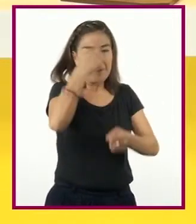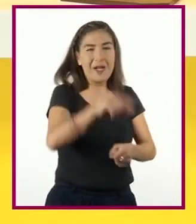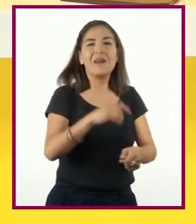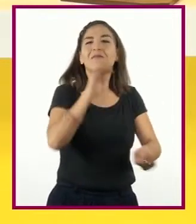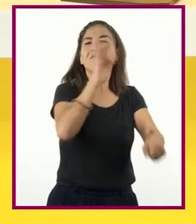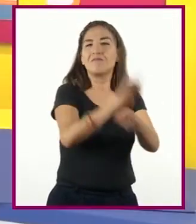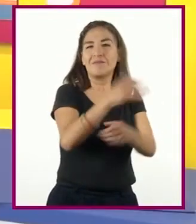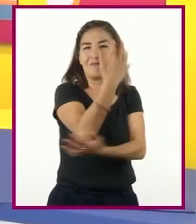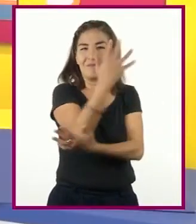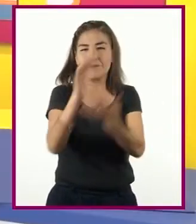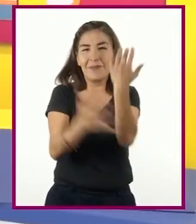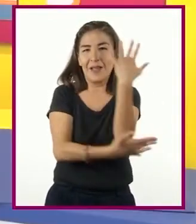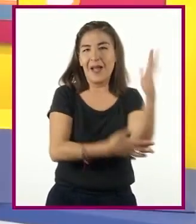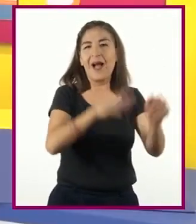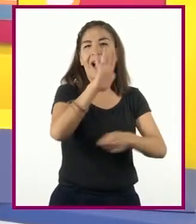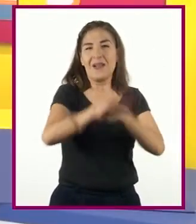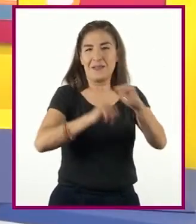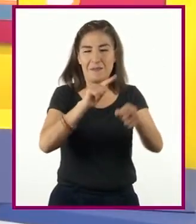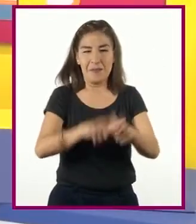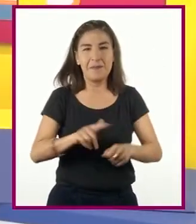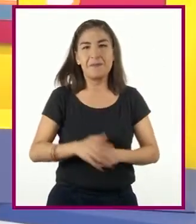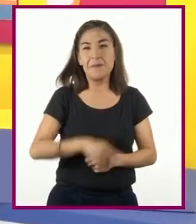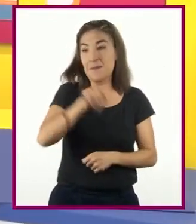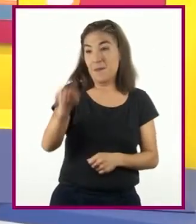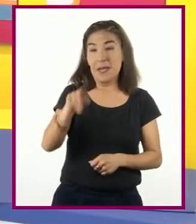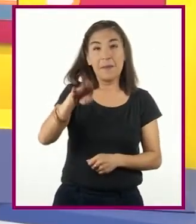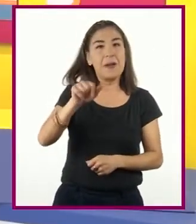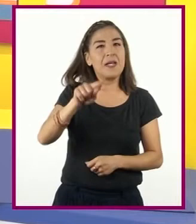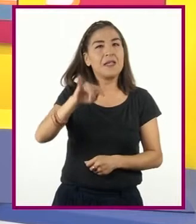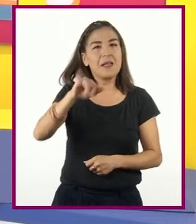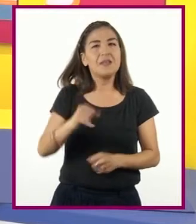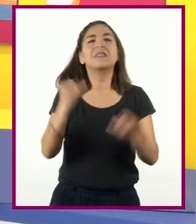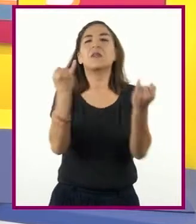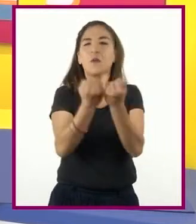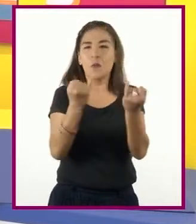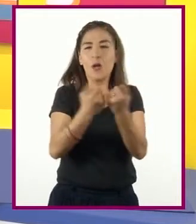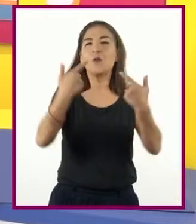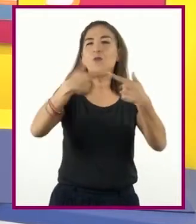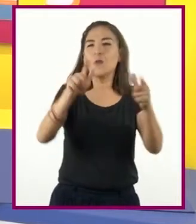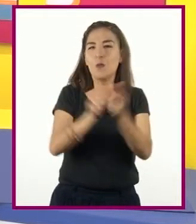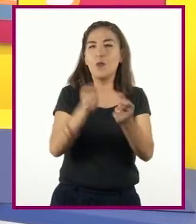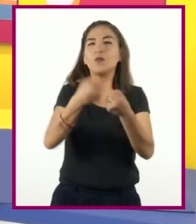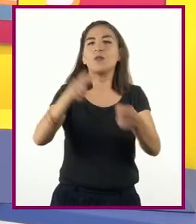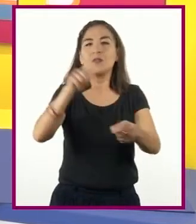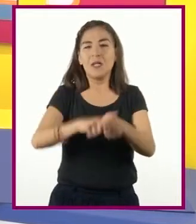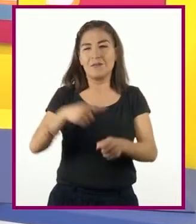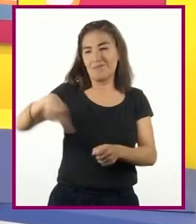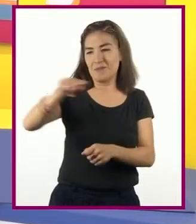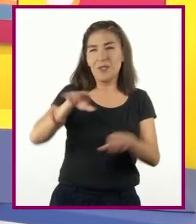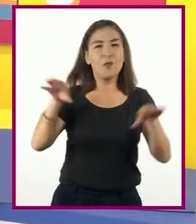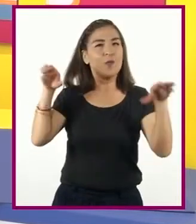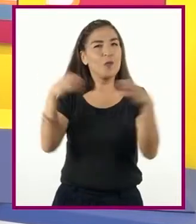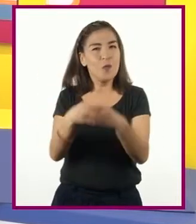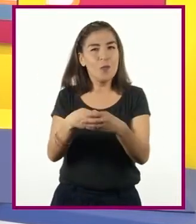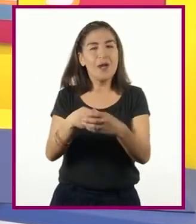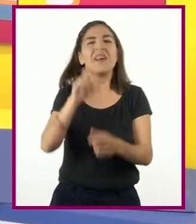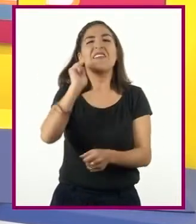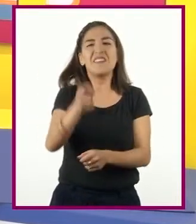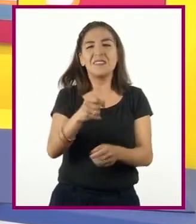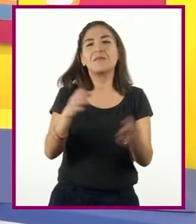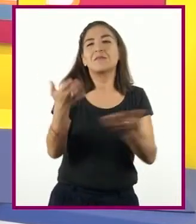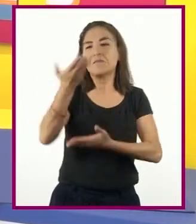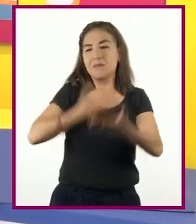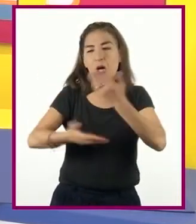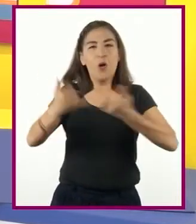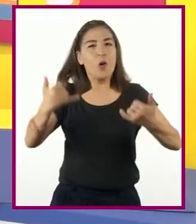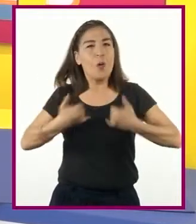del ambiente. Matías también refiere a algunos grupos sociales como el de su comunidad, donde interactúan